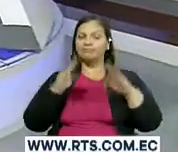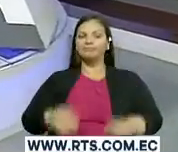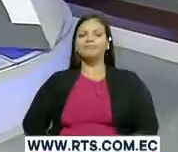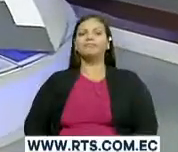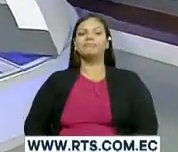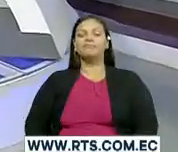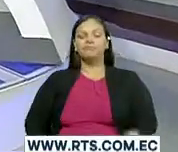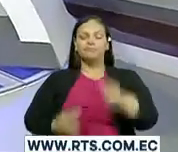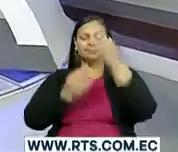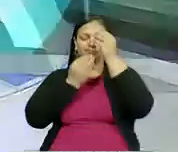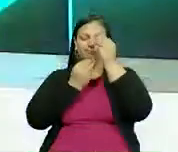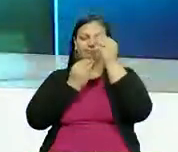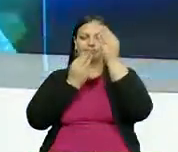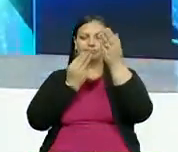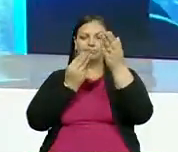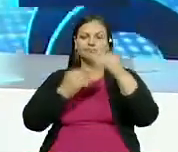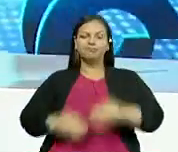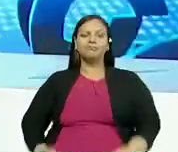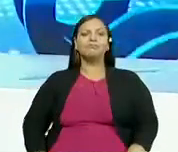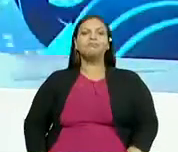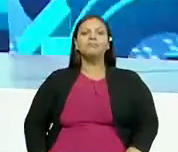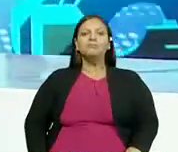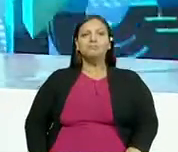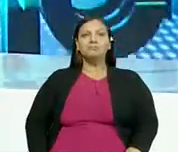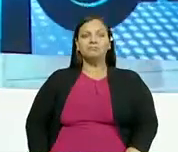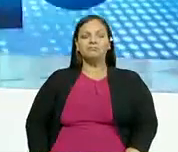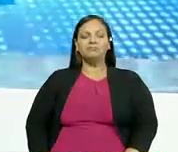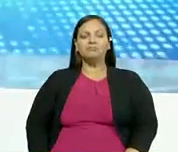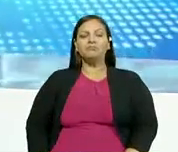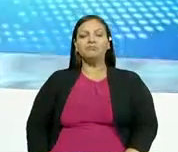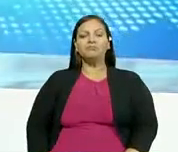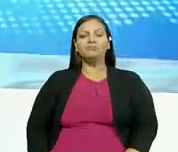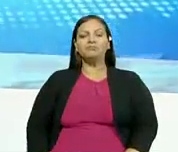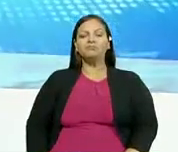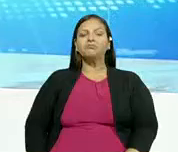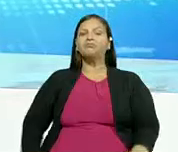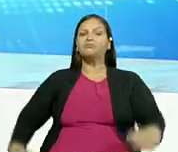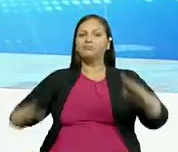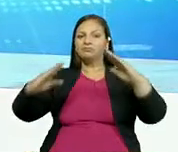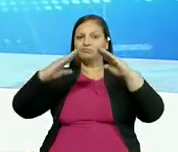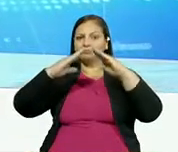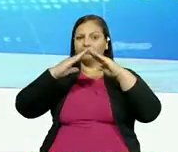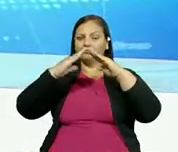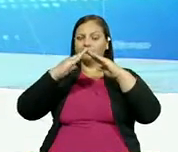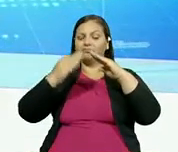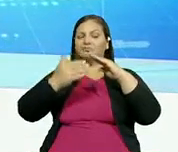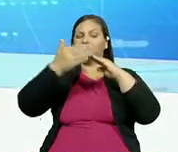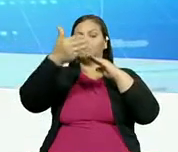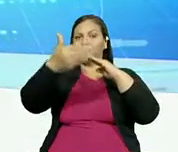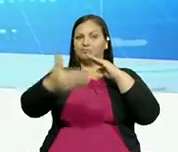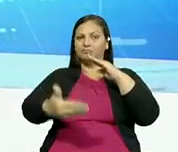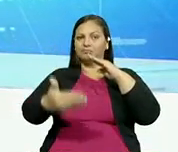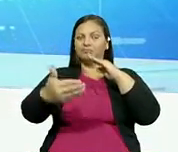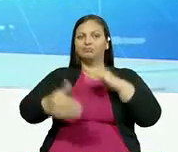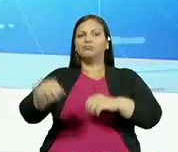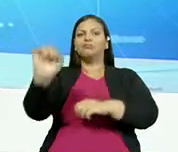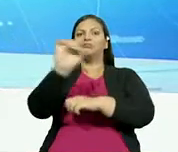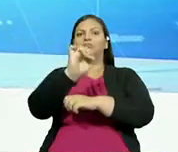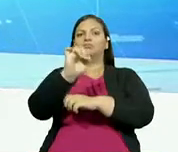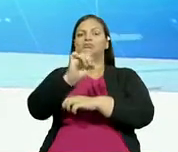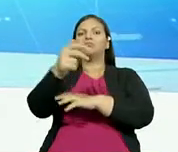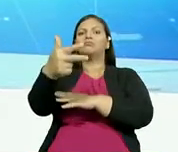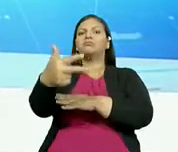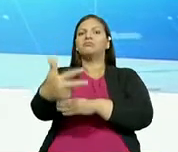cámaras de seguridad de una vivienda captan el instante en que dos sujetos se roban un vehículo que estaba estacionado al pie de